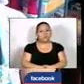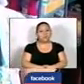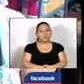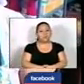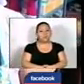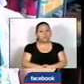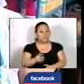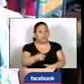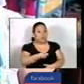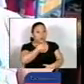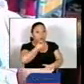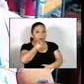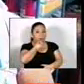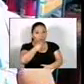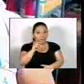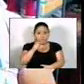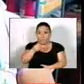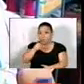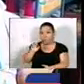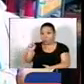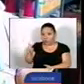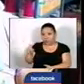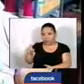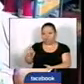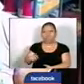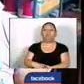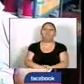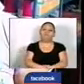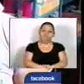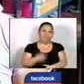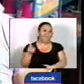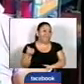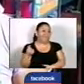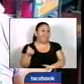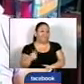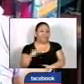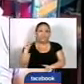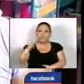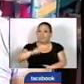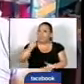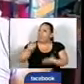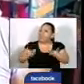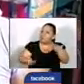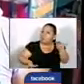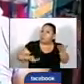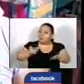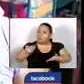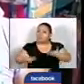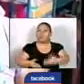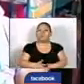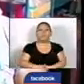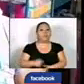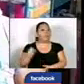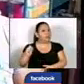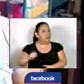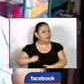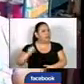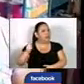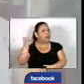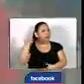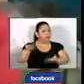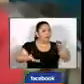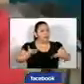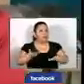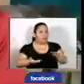¿Les ha afectado económicamente? También bastante, sí. Ha bajado la venta. Ha bajado bastante